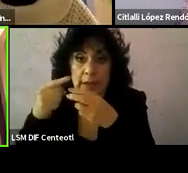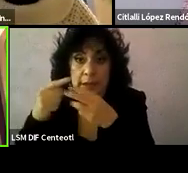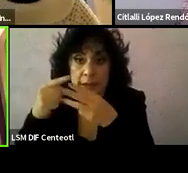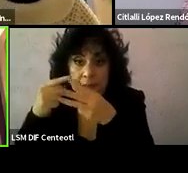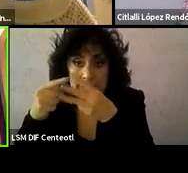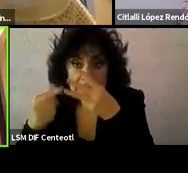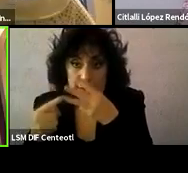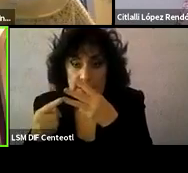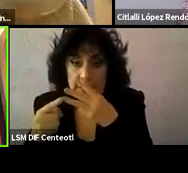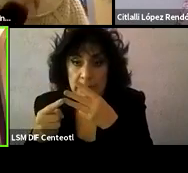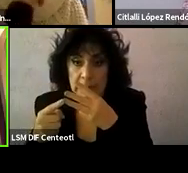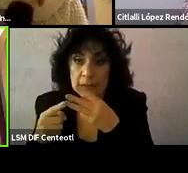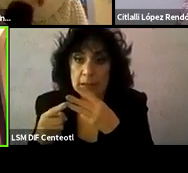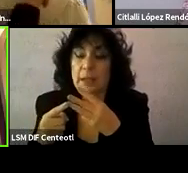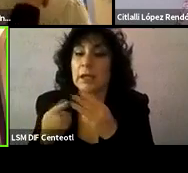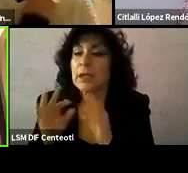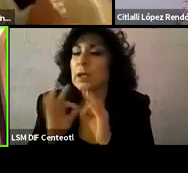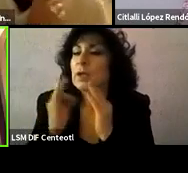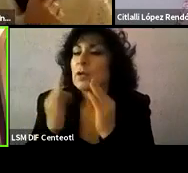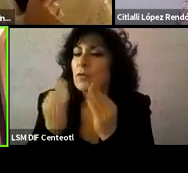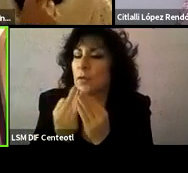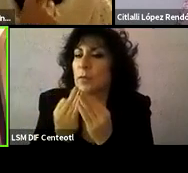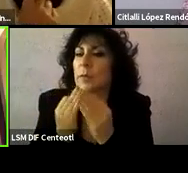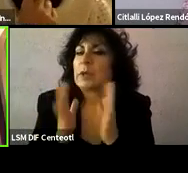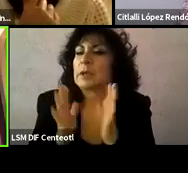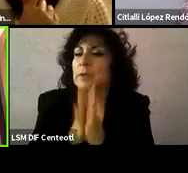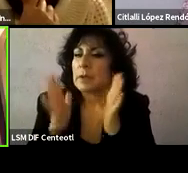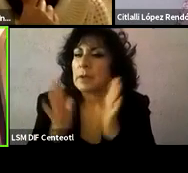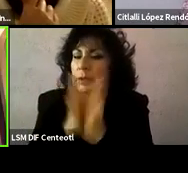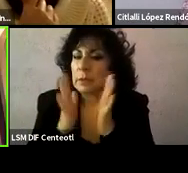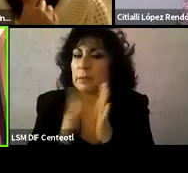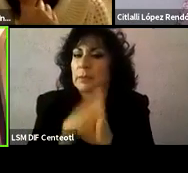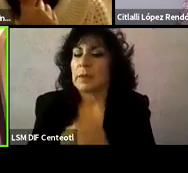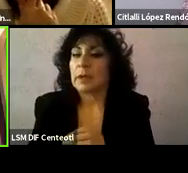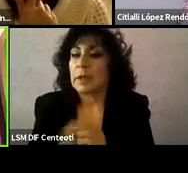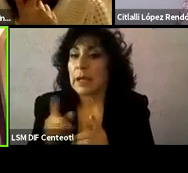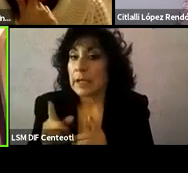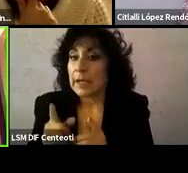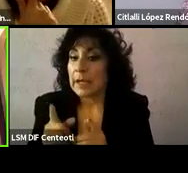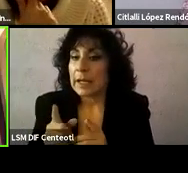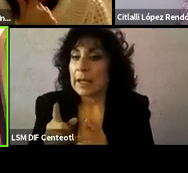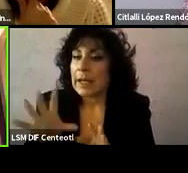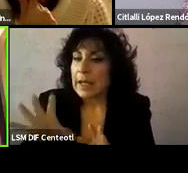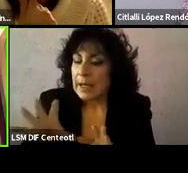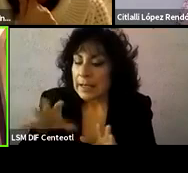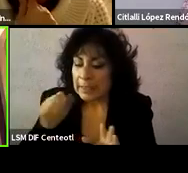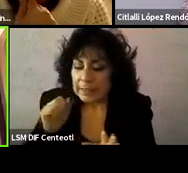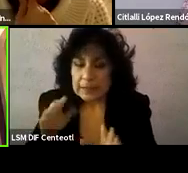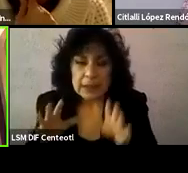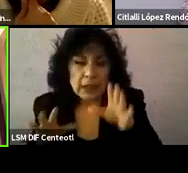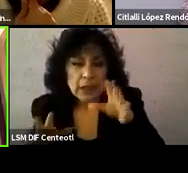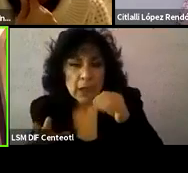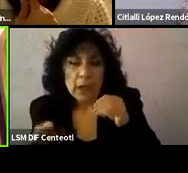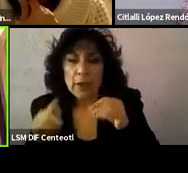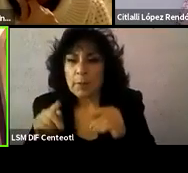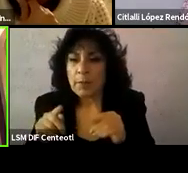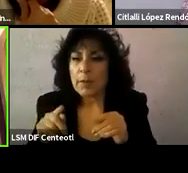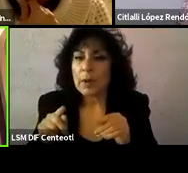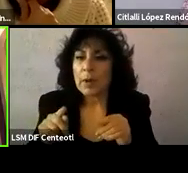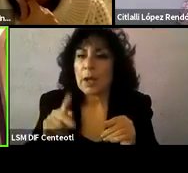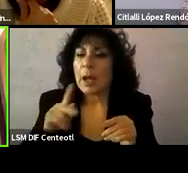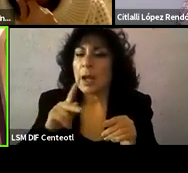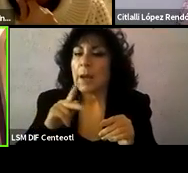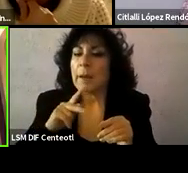espacios de participación y de organización que pudieran como irse apropiando, ¿no? Apropiando de su